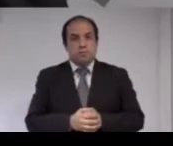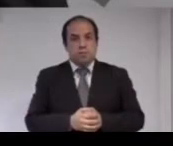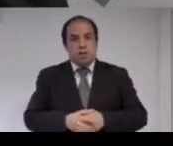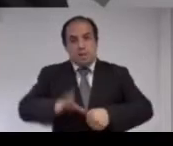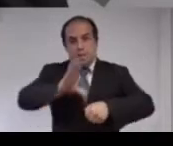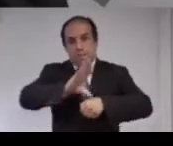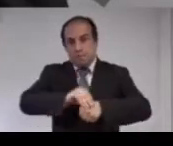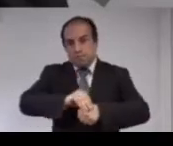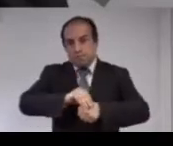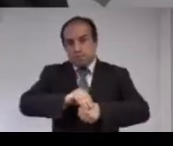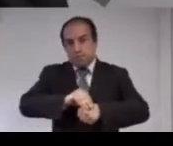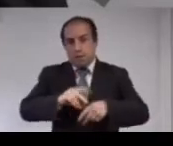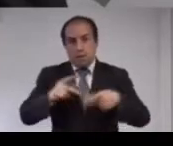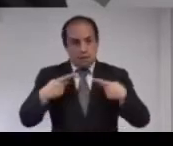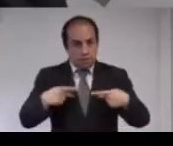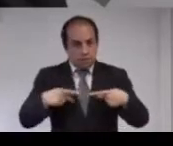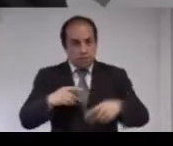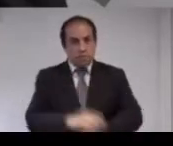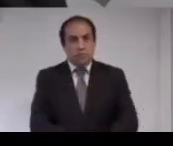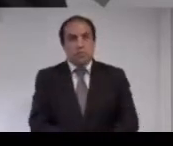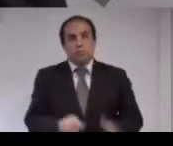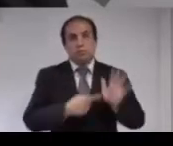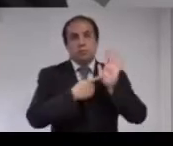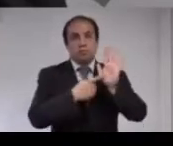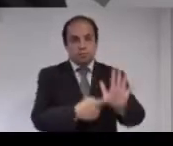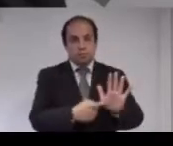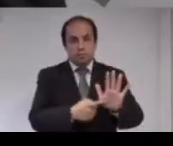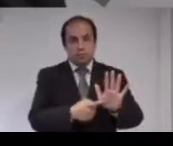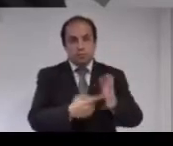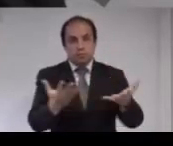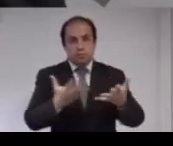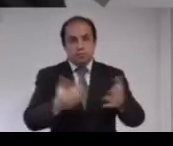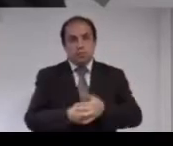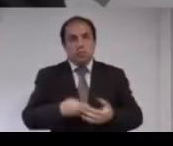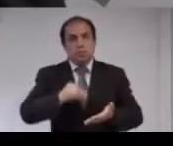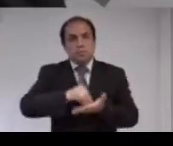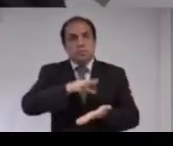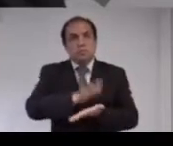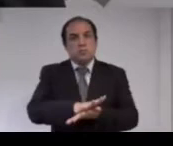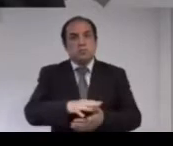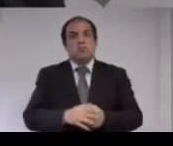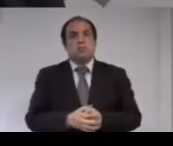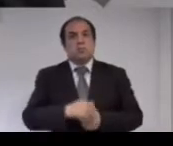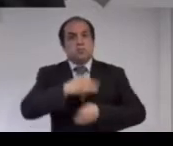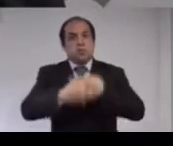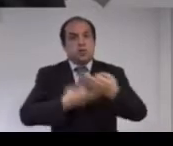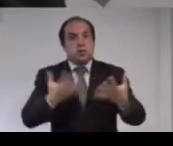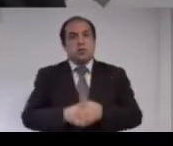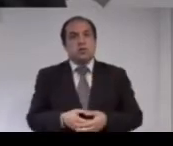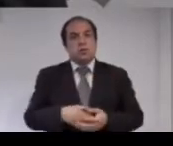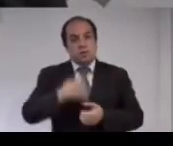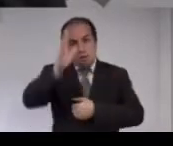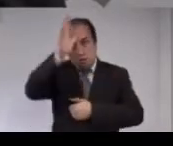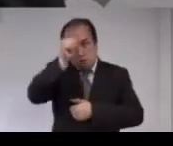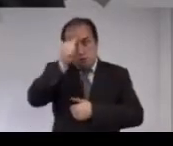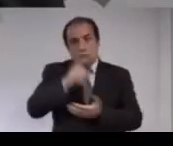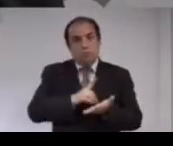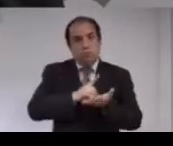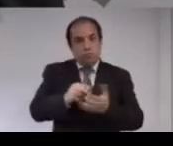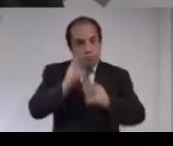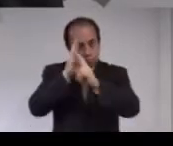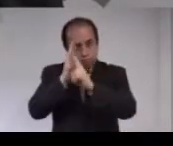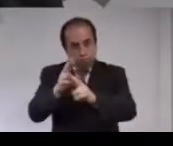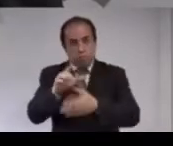caso pues ir a las personas, presentarlas, hacer los citatorios y llevarlo todo conforme a derecho y a la ley. Esa ha